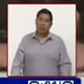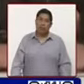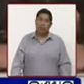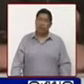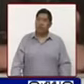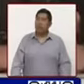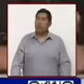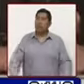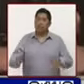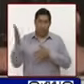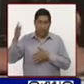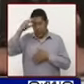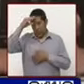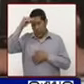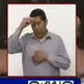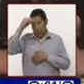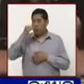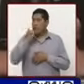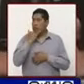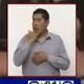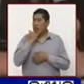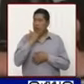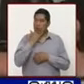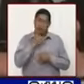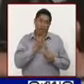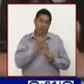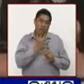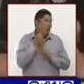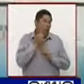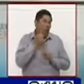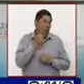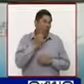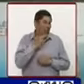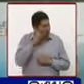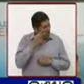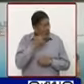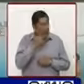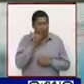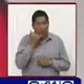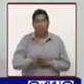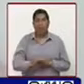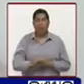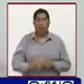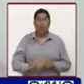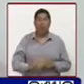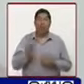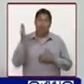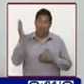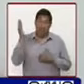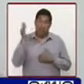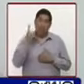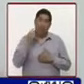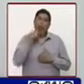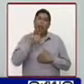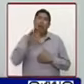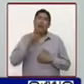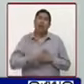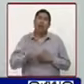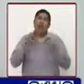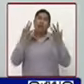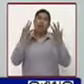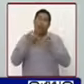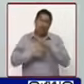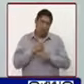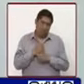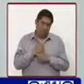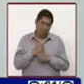El sindicado le había dejado sexualmente. En este caso se trata de una pequeña de tan solo 8